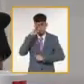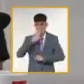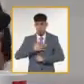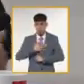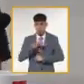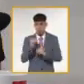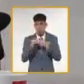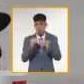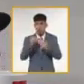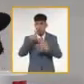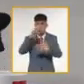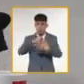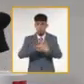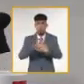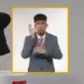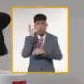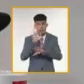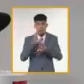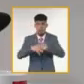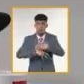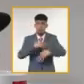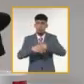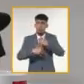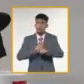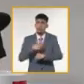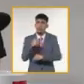tienen, como ella explicó, tiene una base rítmica,